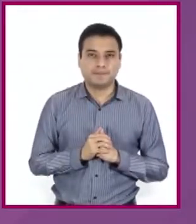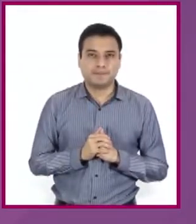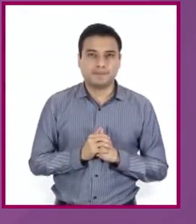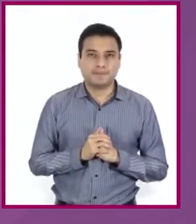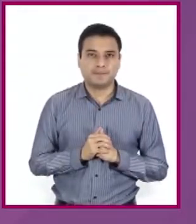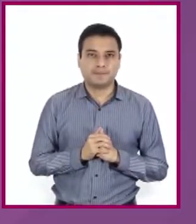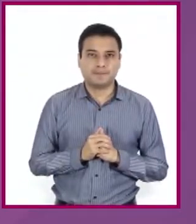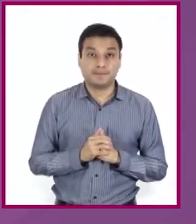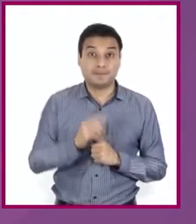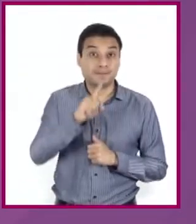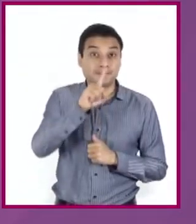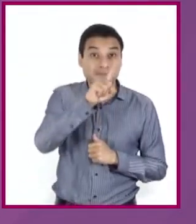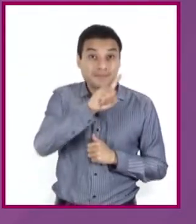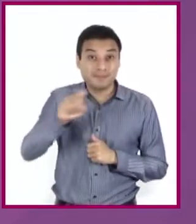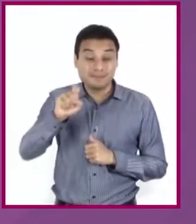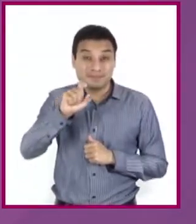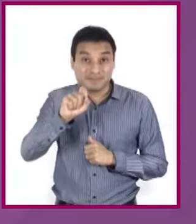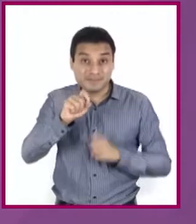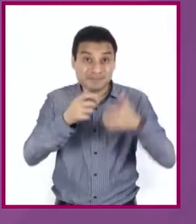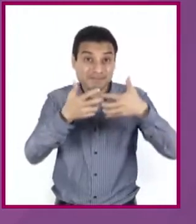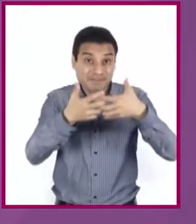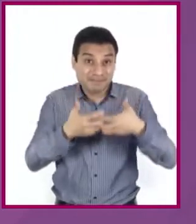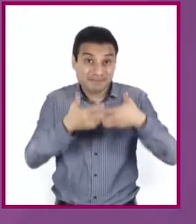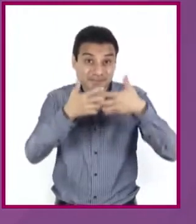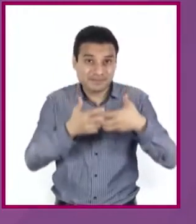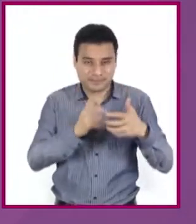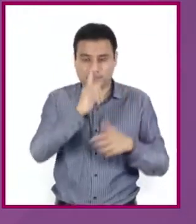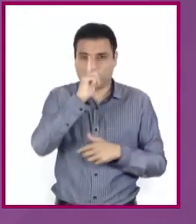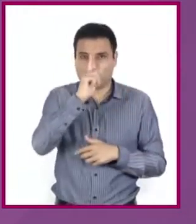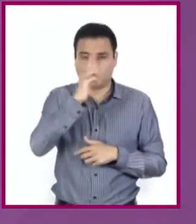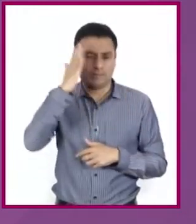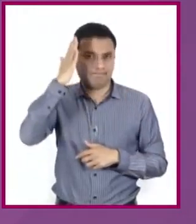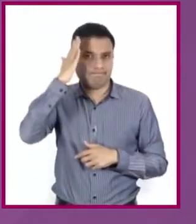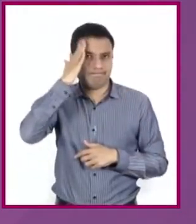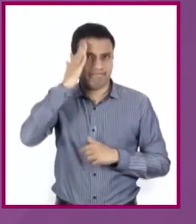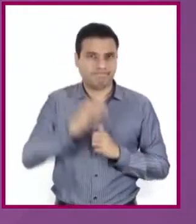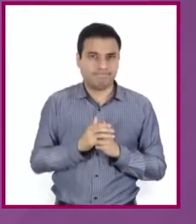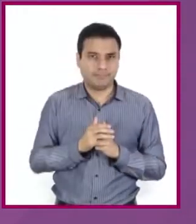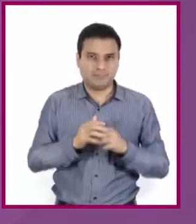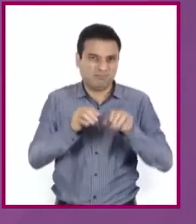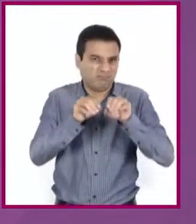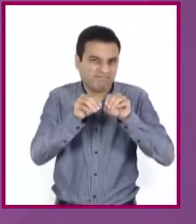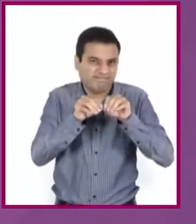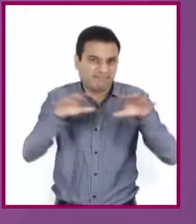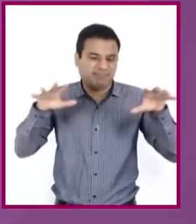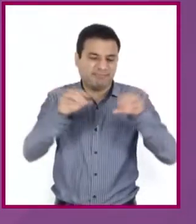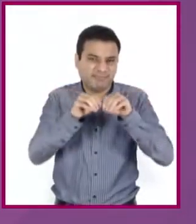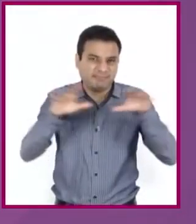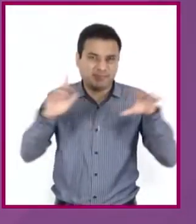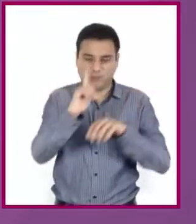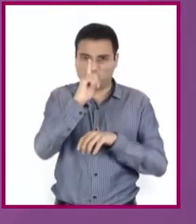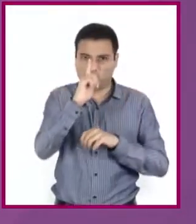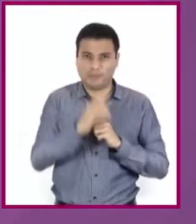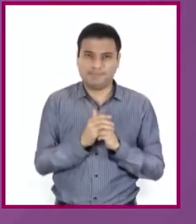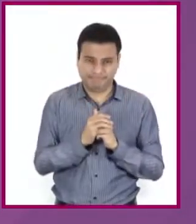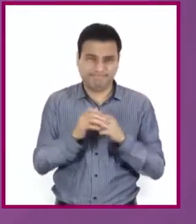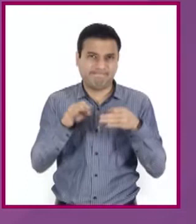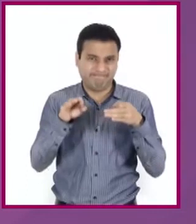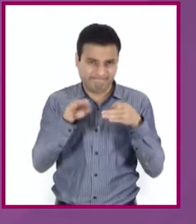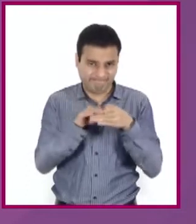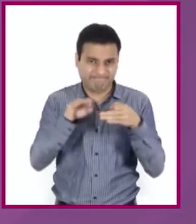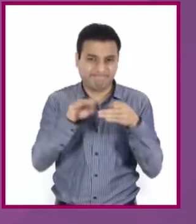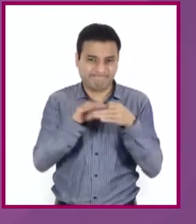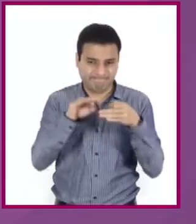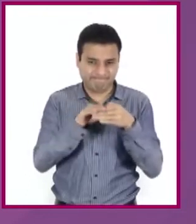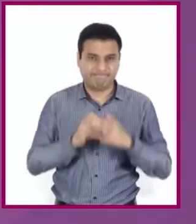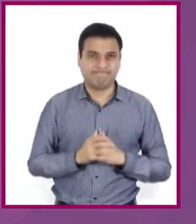Más de 120 plantas generadoras de diversos tipos proveen la mayor parte de la demanda de energía eléctrica de la